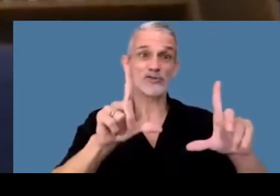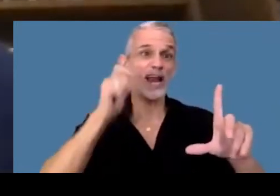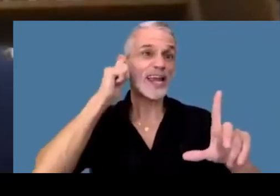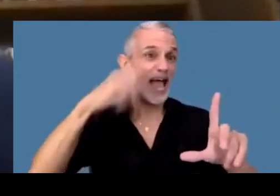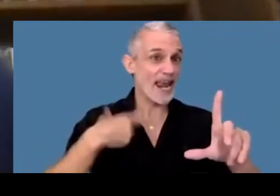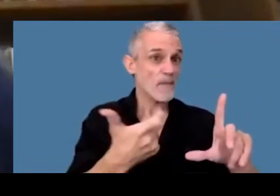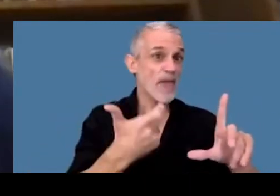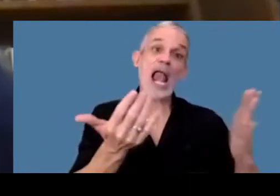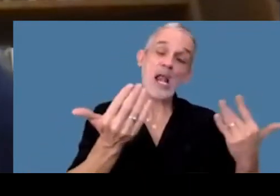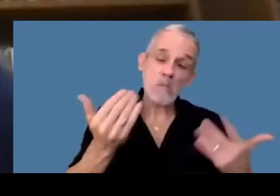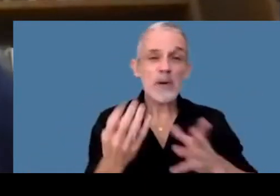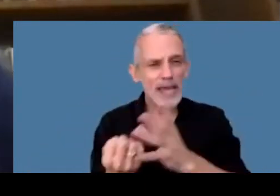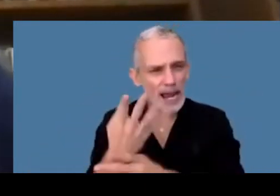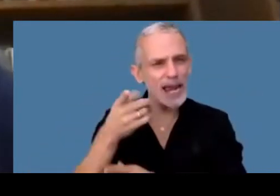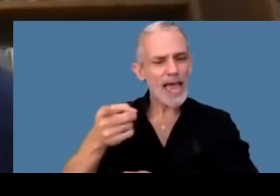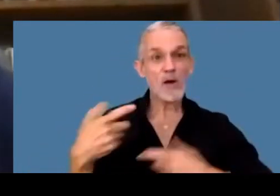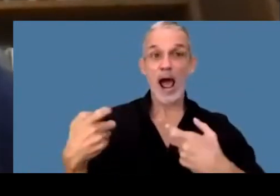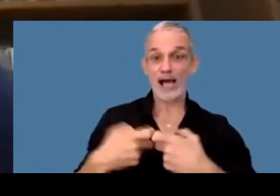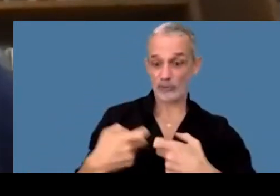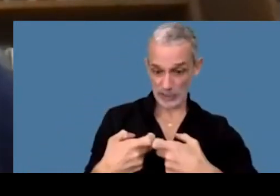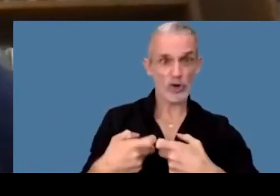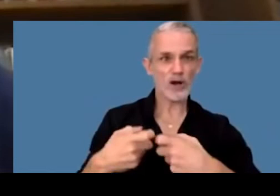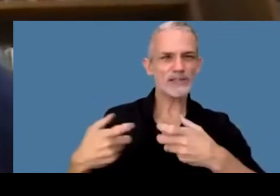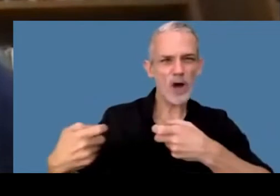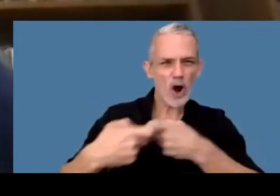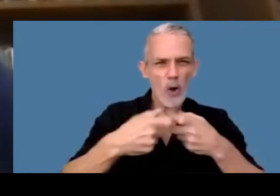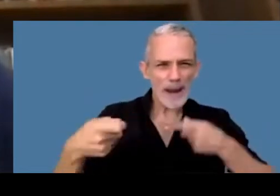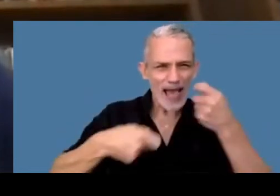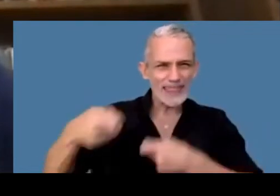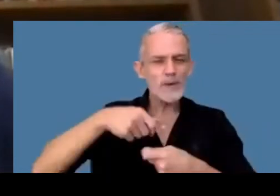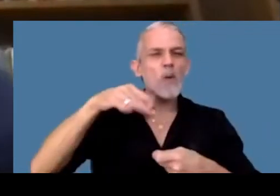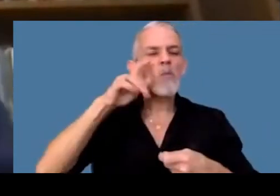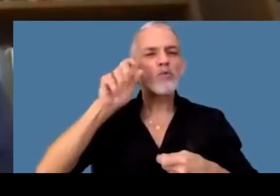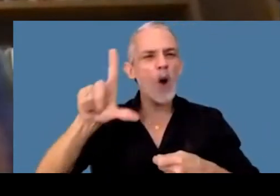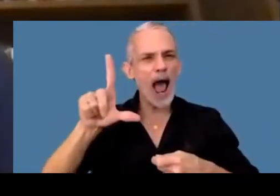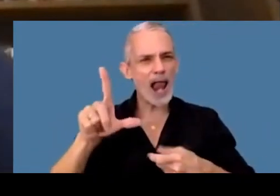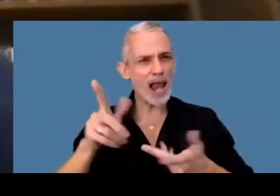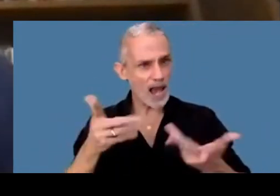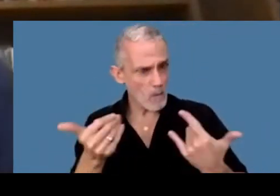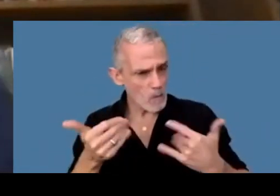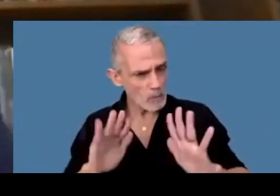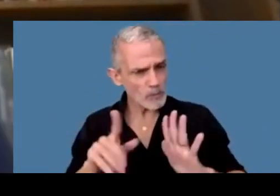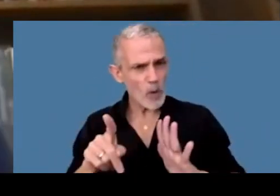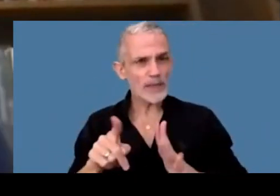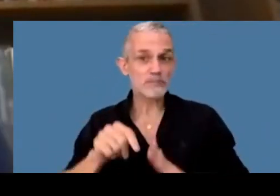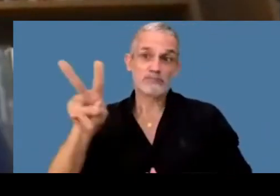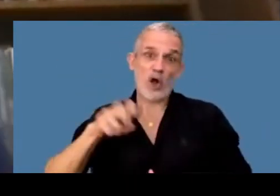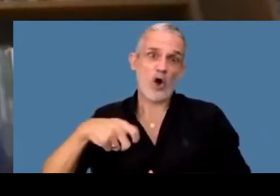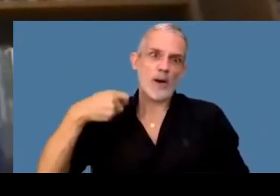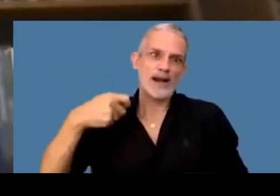crear, ¿no?, asociaciones cooperativas y mutuales, le pueden cobrar la cuota a